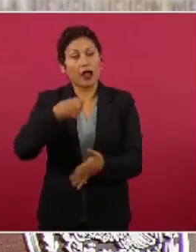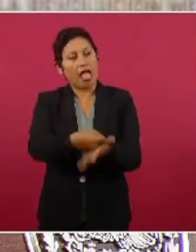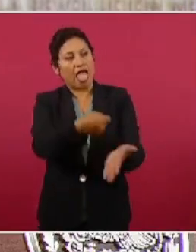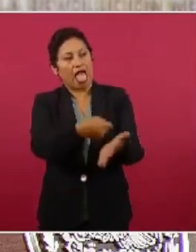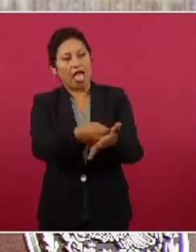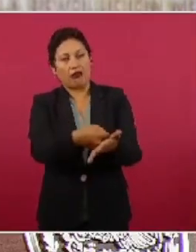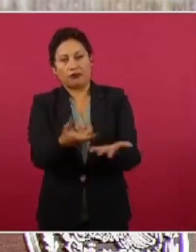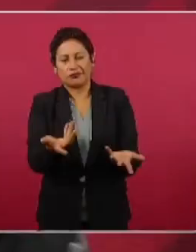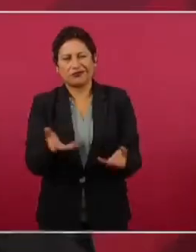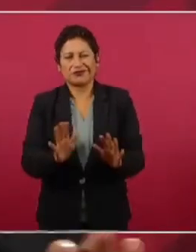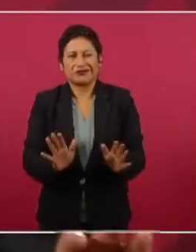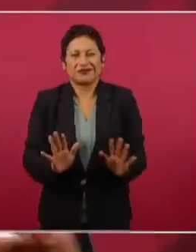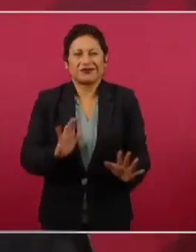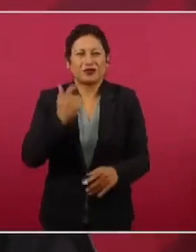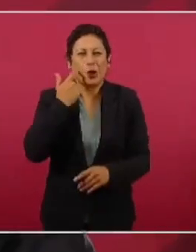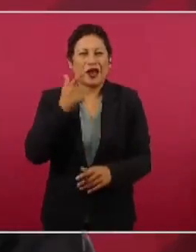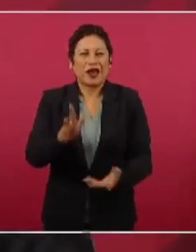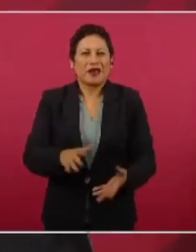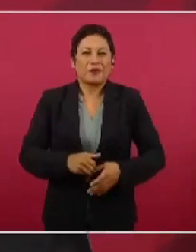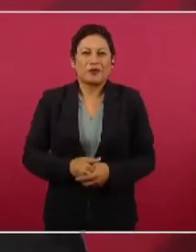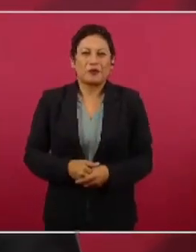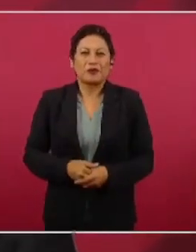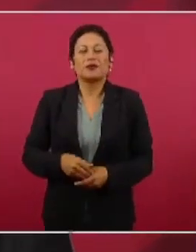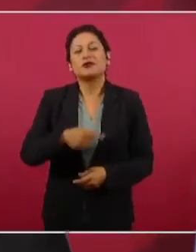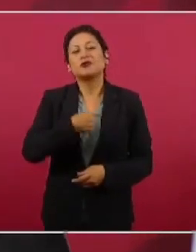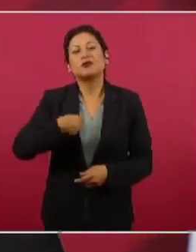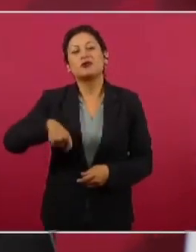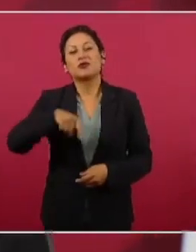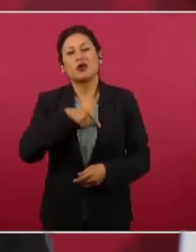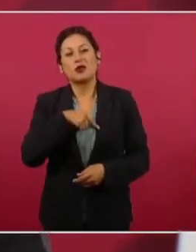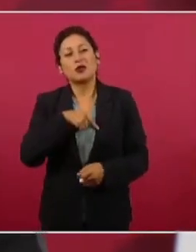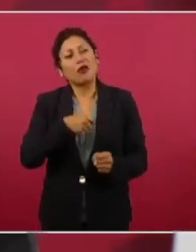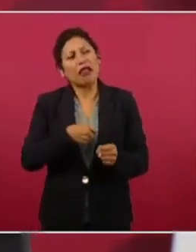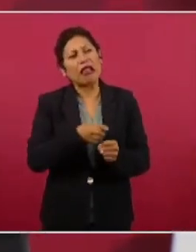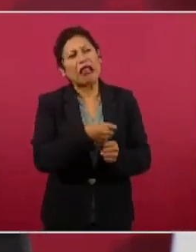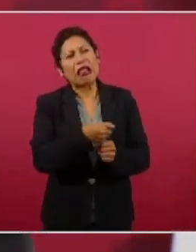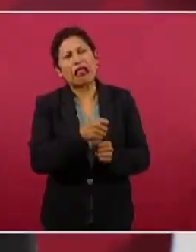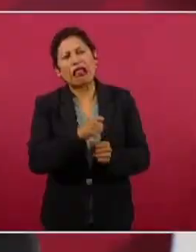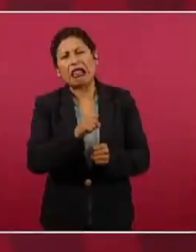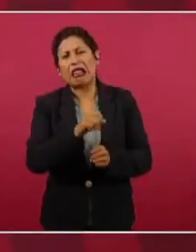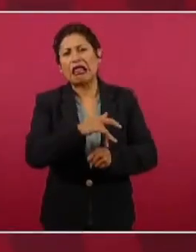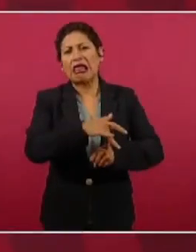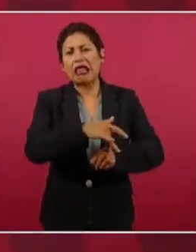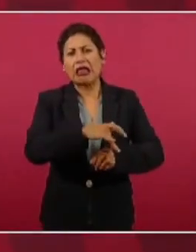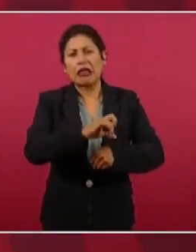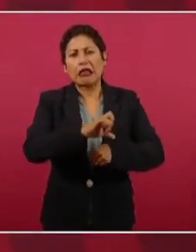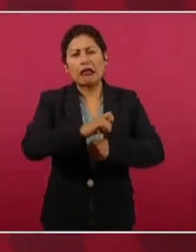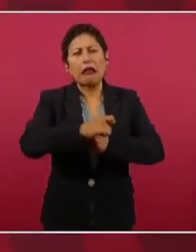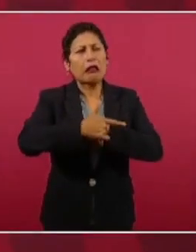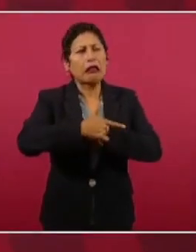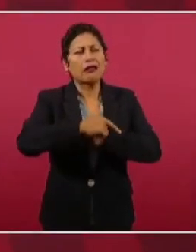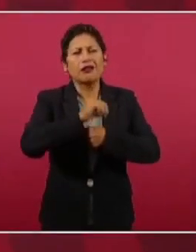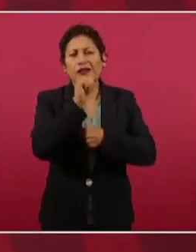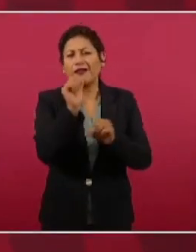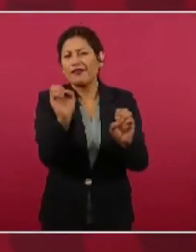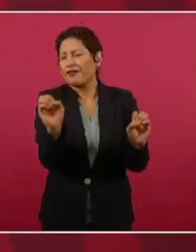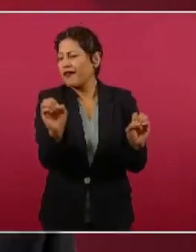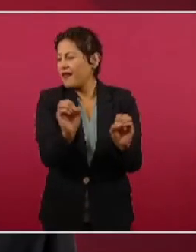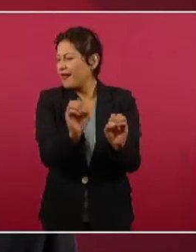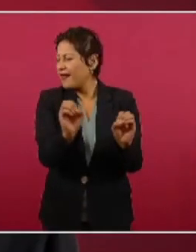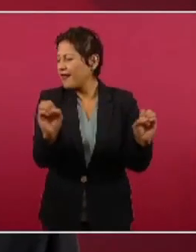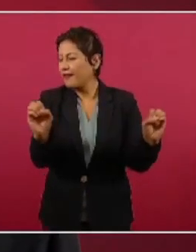O sea, no los queremos tocar ni con el pétalo de una rosa,